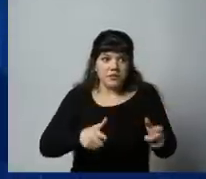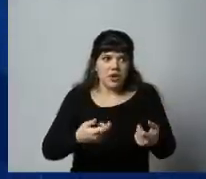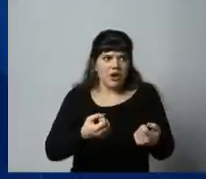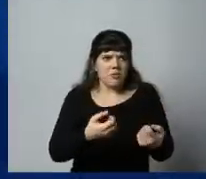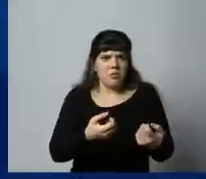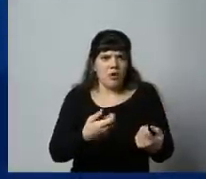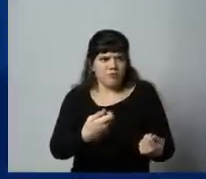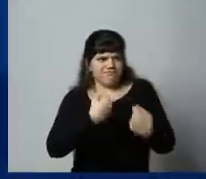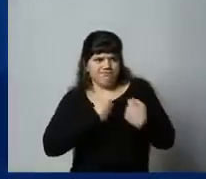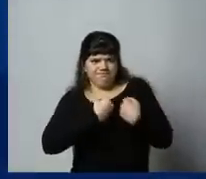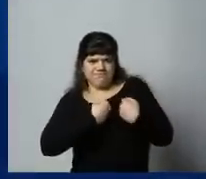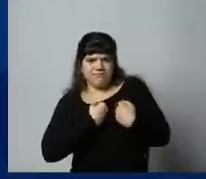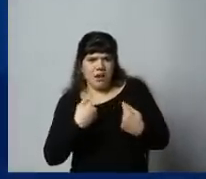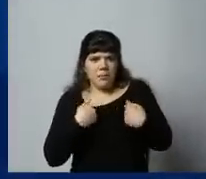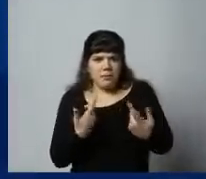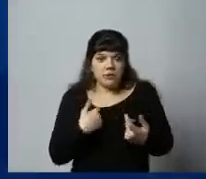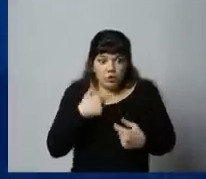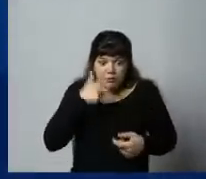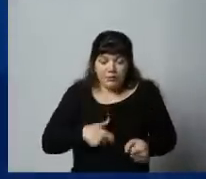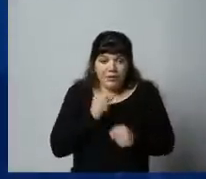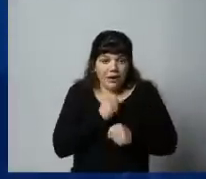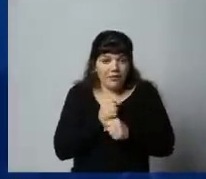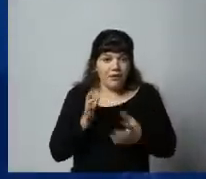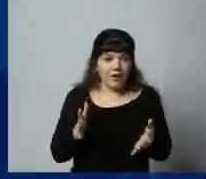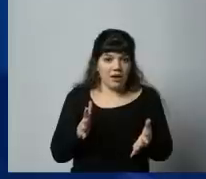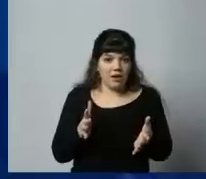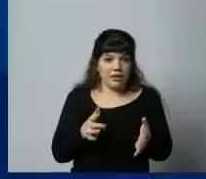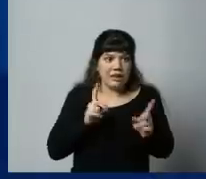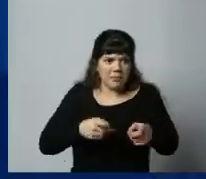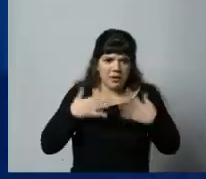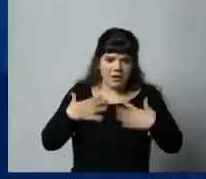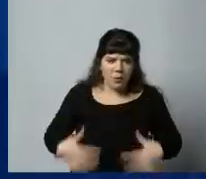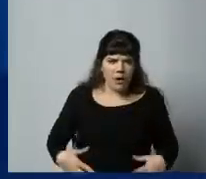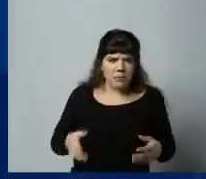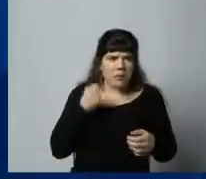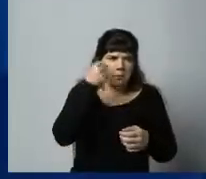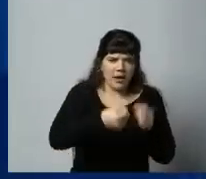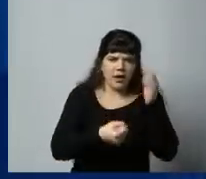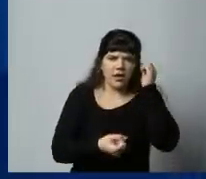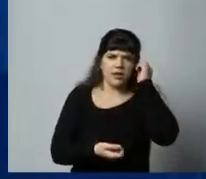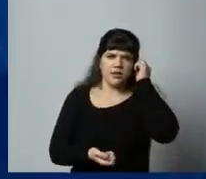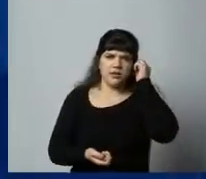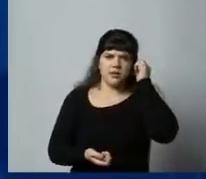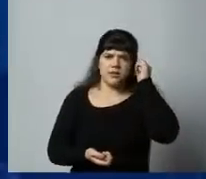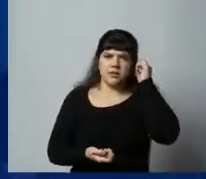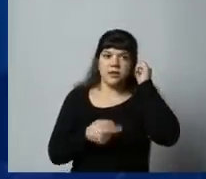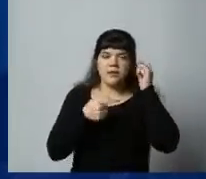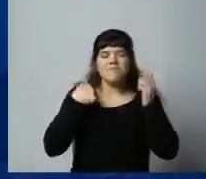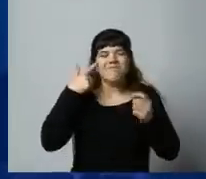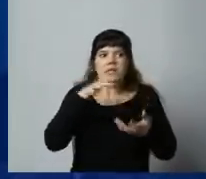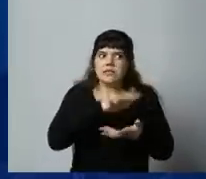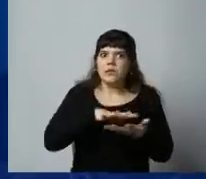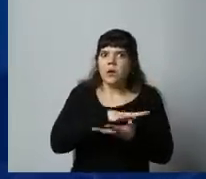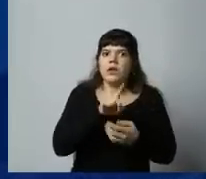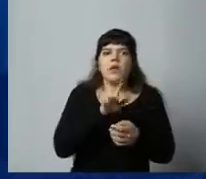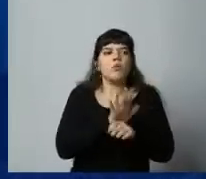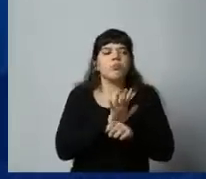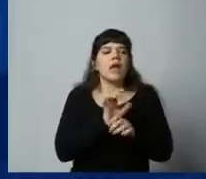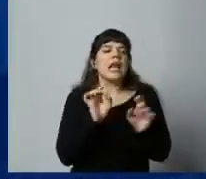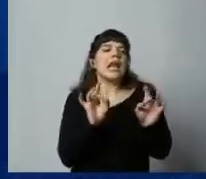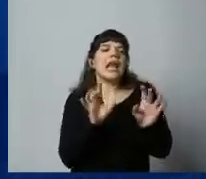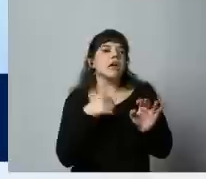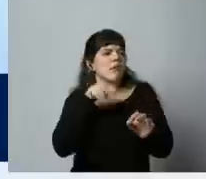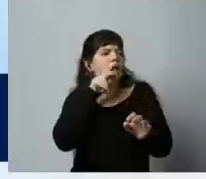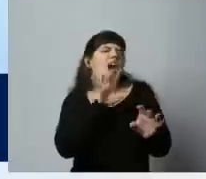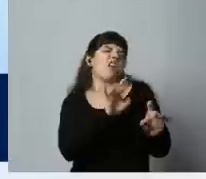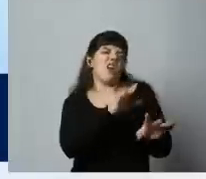en sus derechos Como trabajadores en su integridad física no pero pero me parece que ahí el asunto es cómo está naturalizado ese tipo